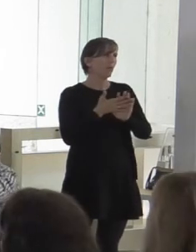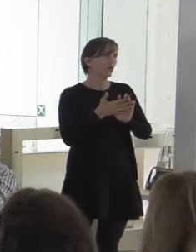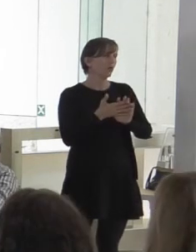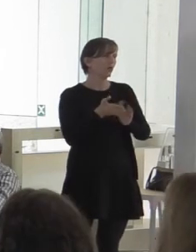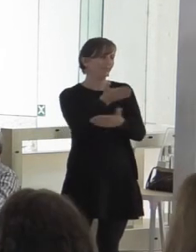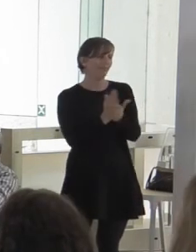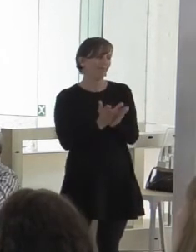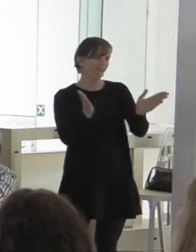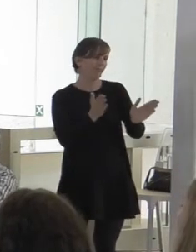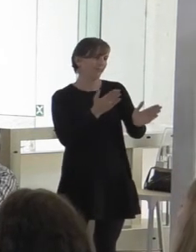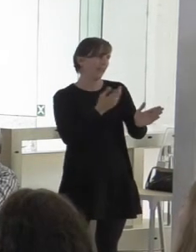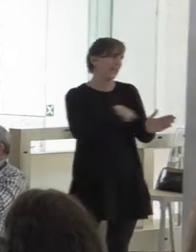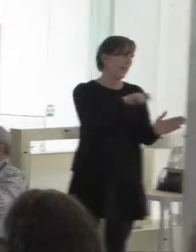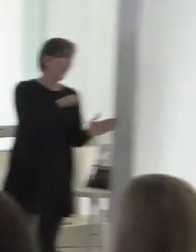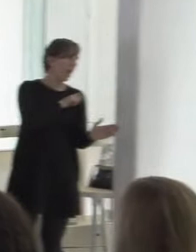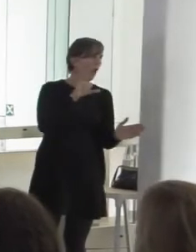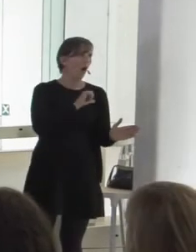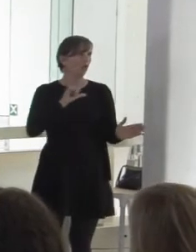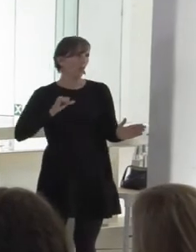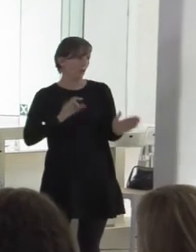tramo autonómico, etc.